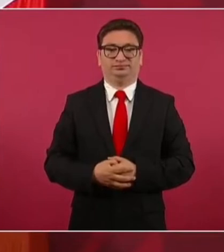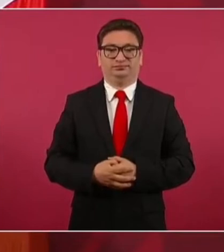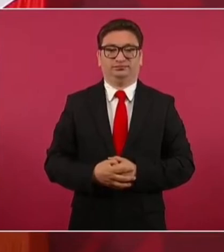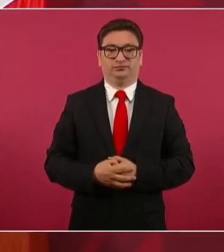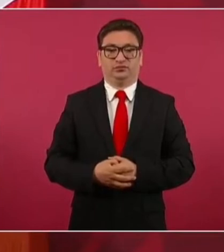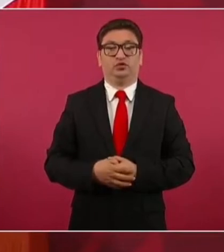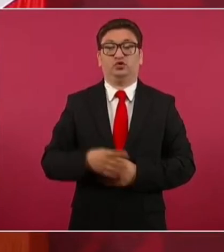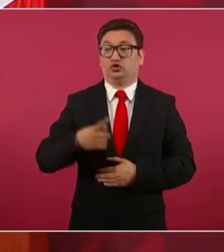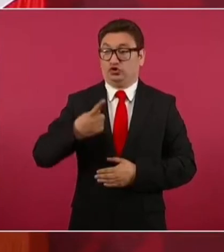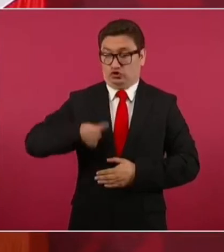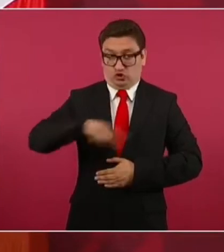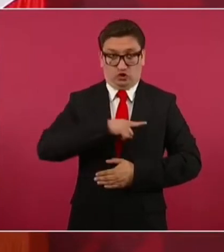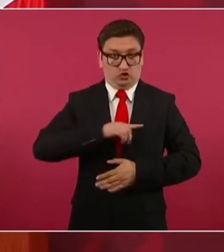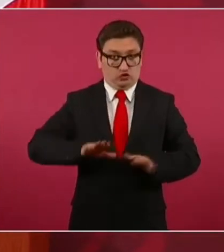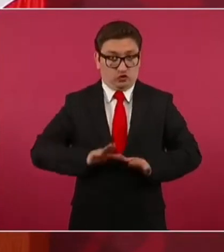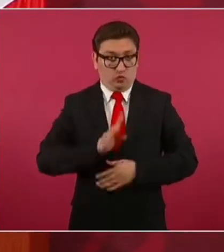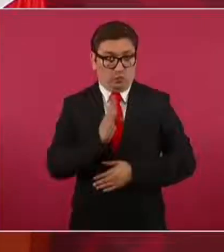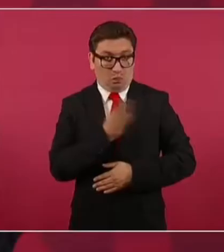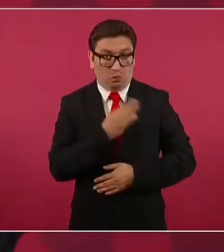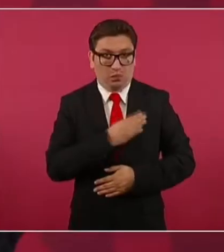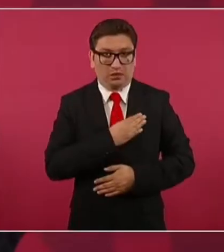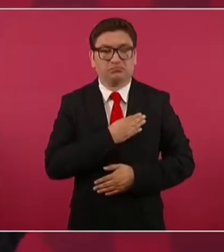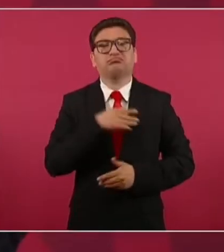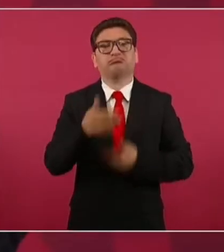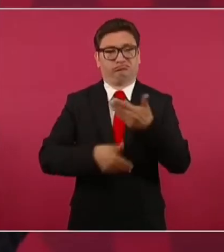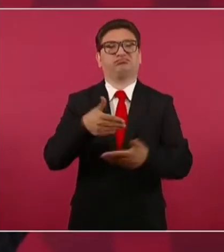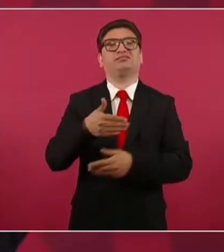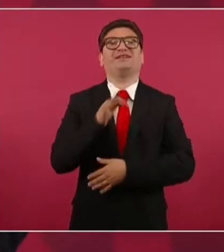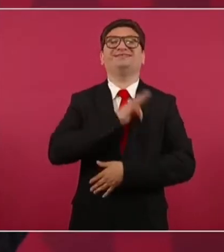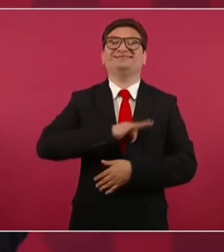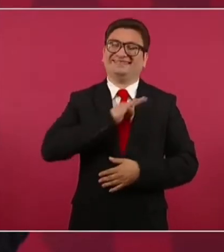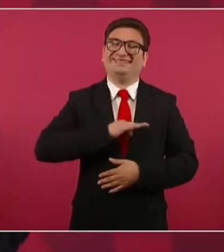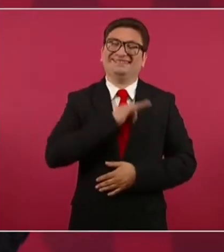solo siendo buenos podemos ser felices